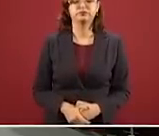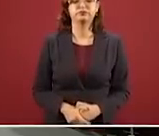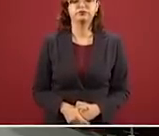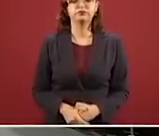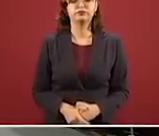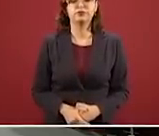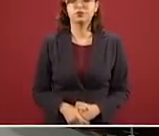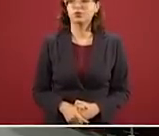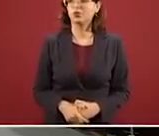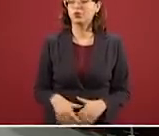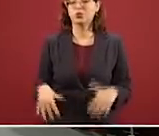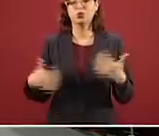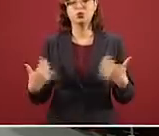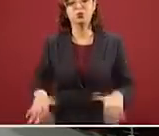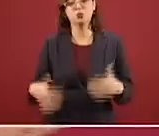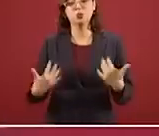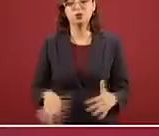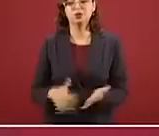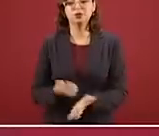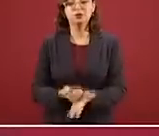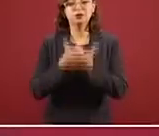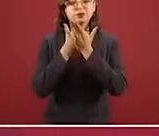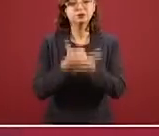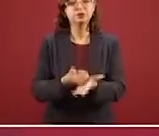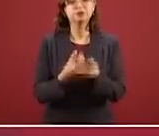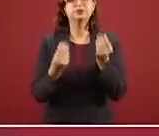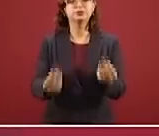Nos están ayudando con eso mucho.